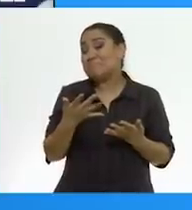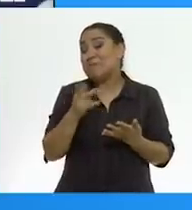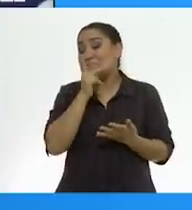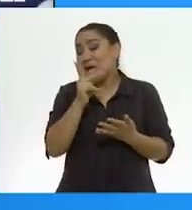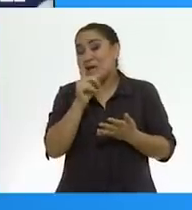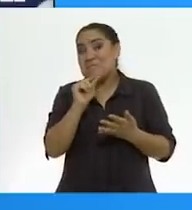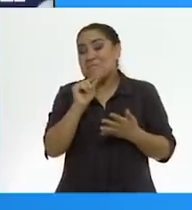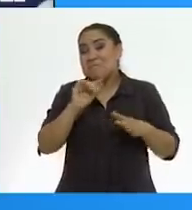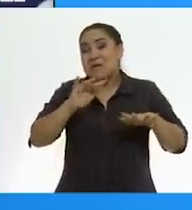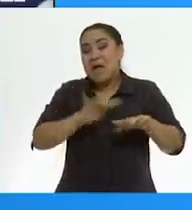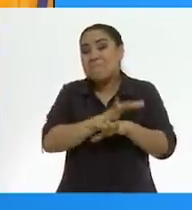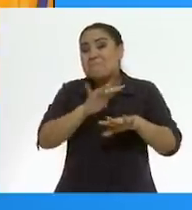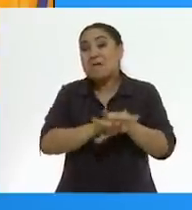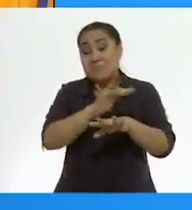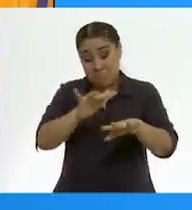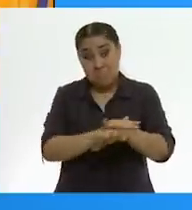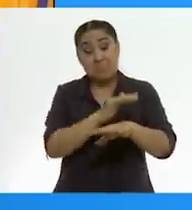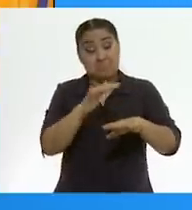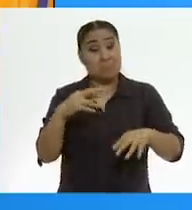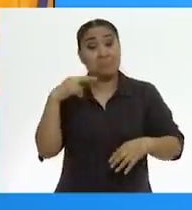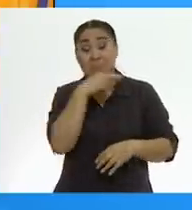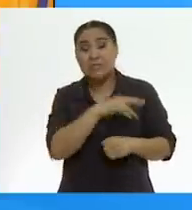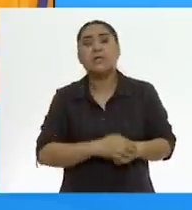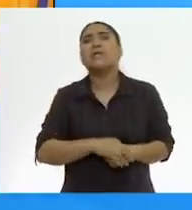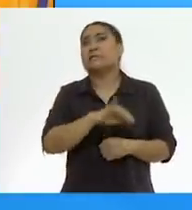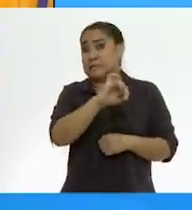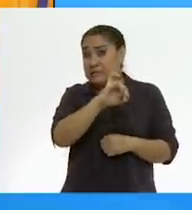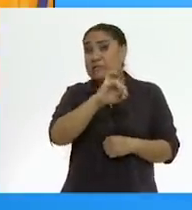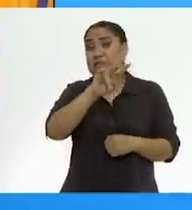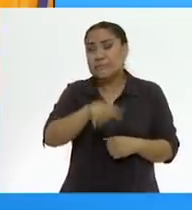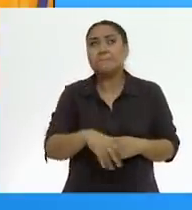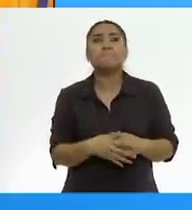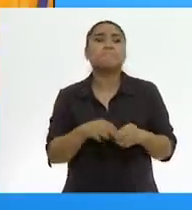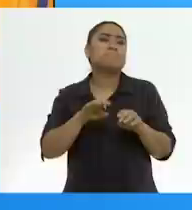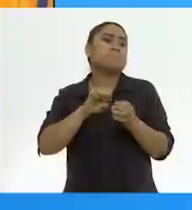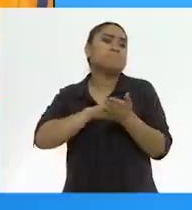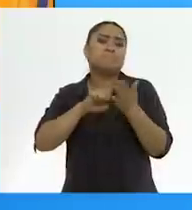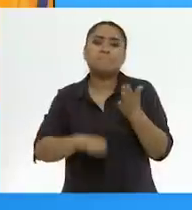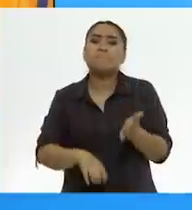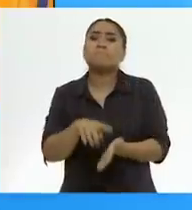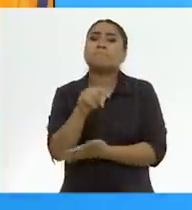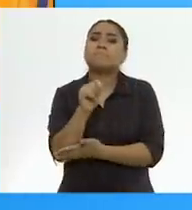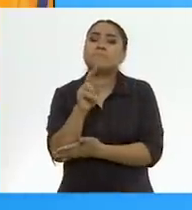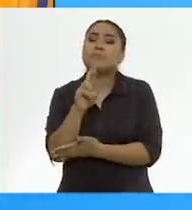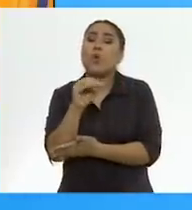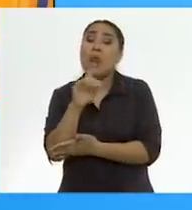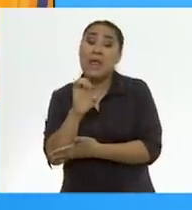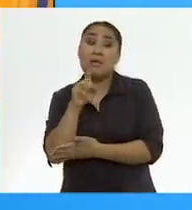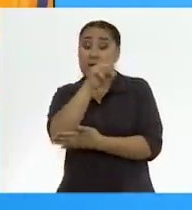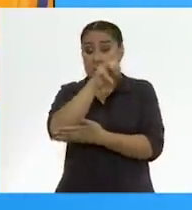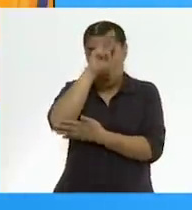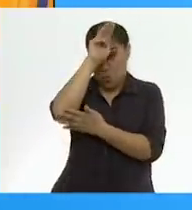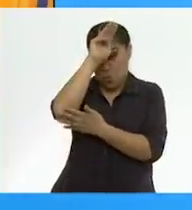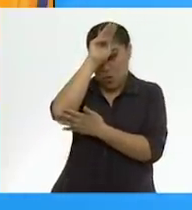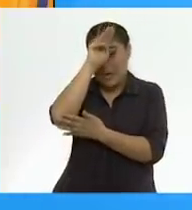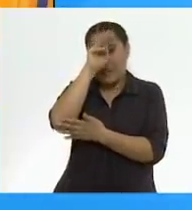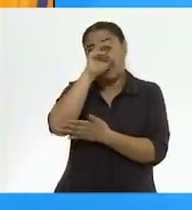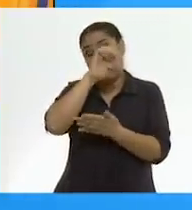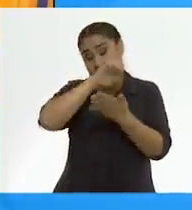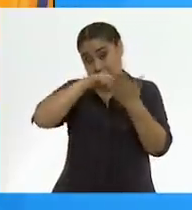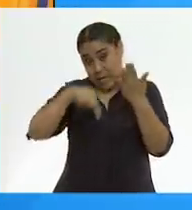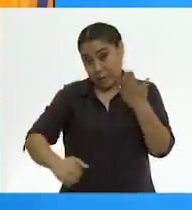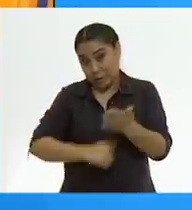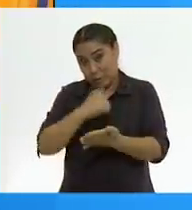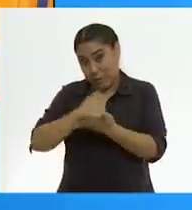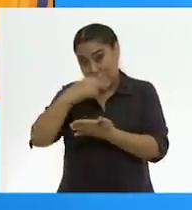cambiar radicalmente. ¡Sí! Como trole, que en Monterrey es lo que aquí en la Ciudad de México